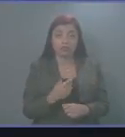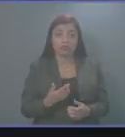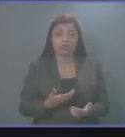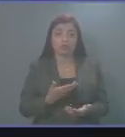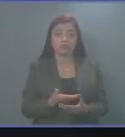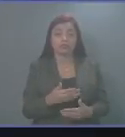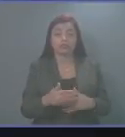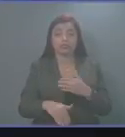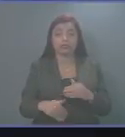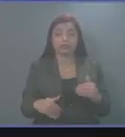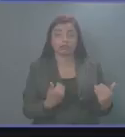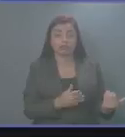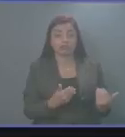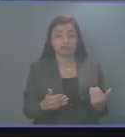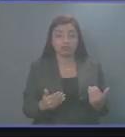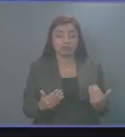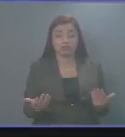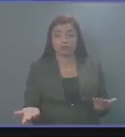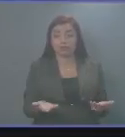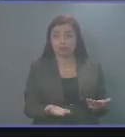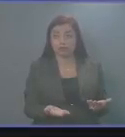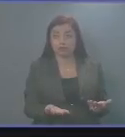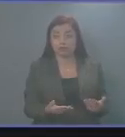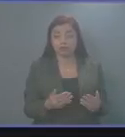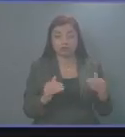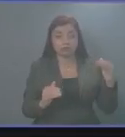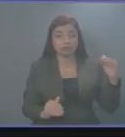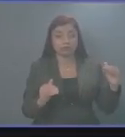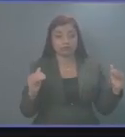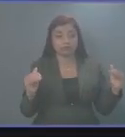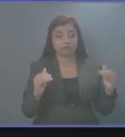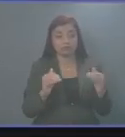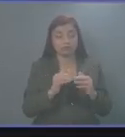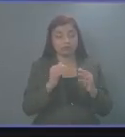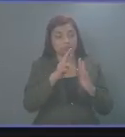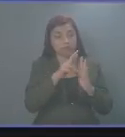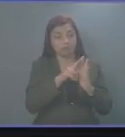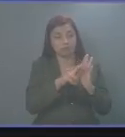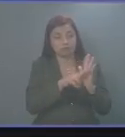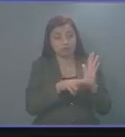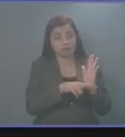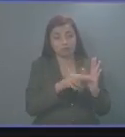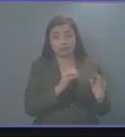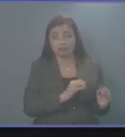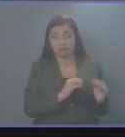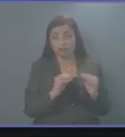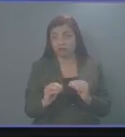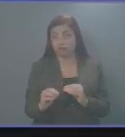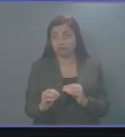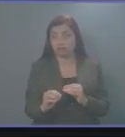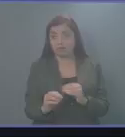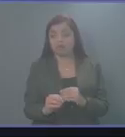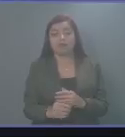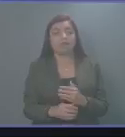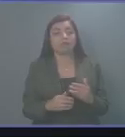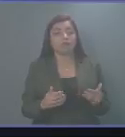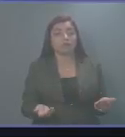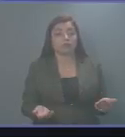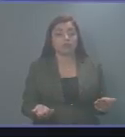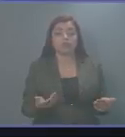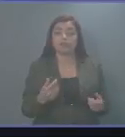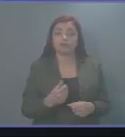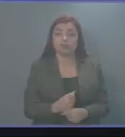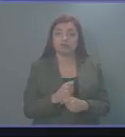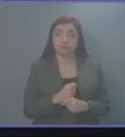contribuye significativamente a la uniformidad, registro y ejecución de las diversas